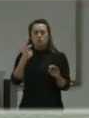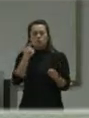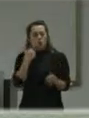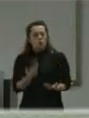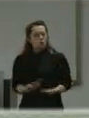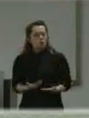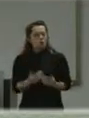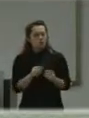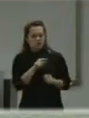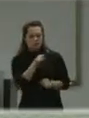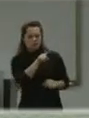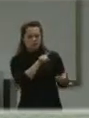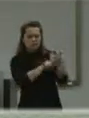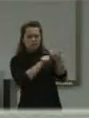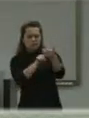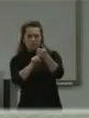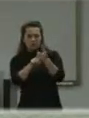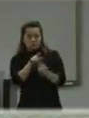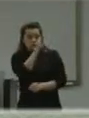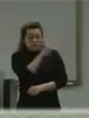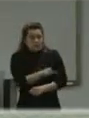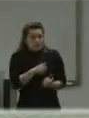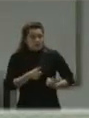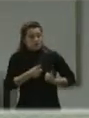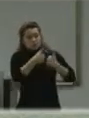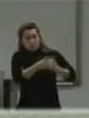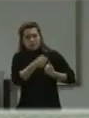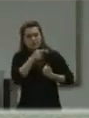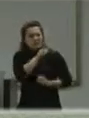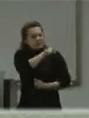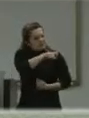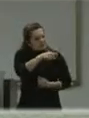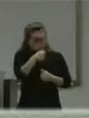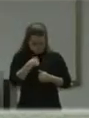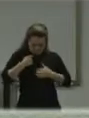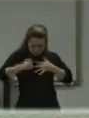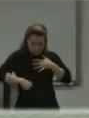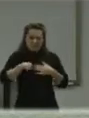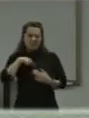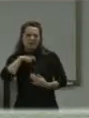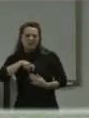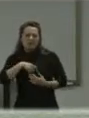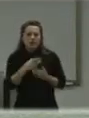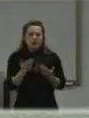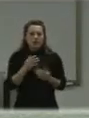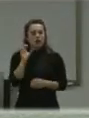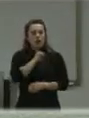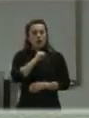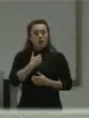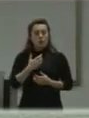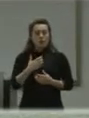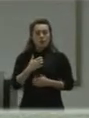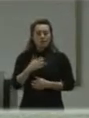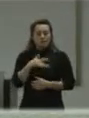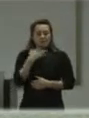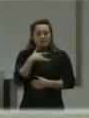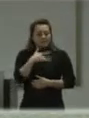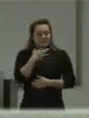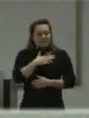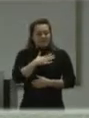identificar las necesidades de la pareja las de uno mismo también como ver cómo cambia nuestros sentimientos